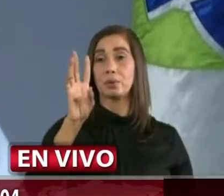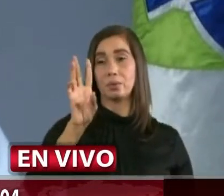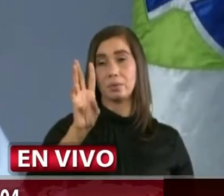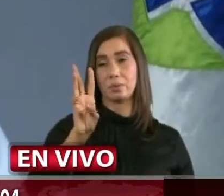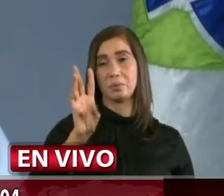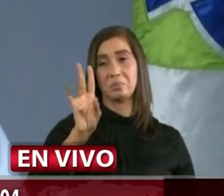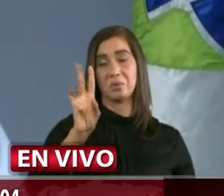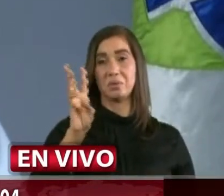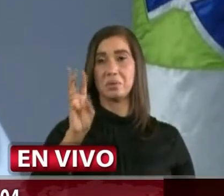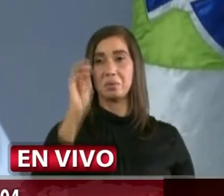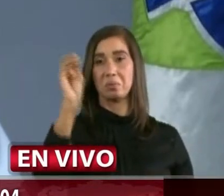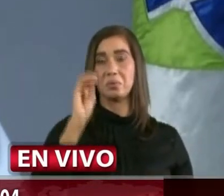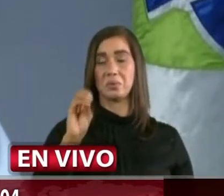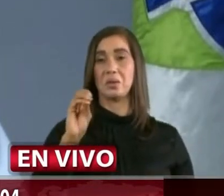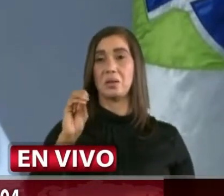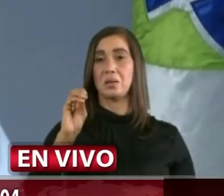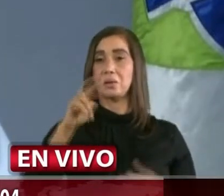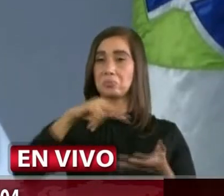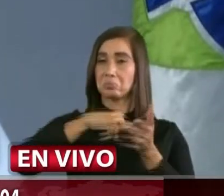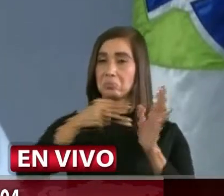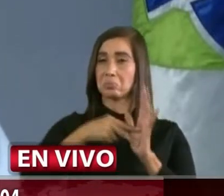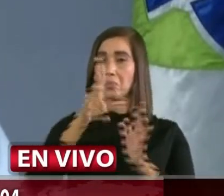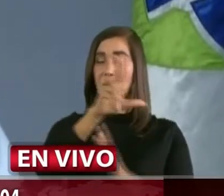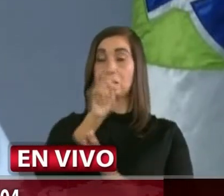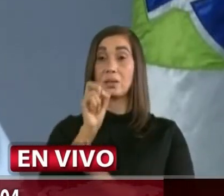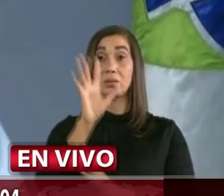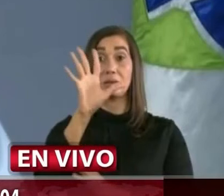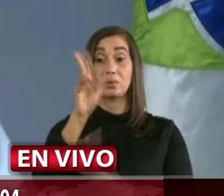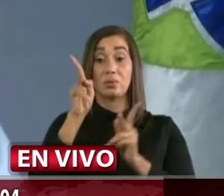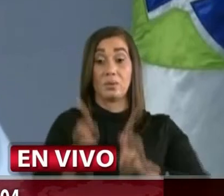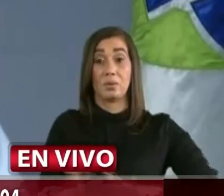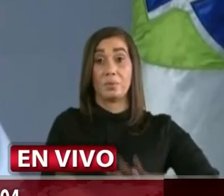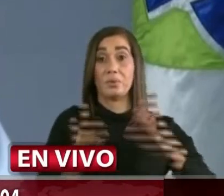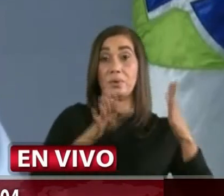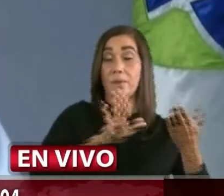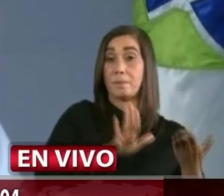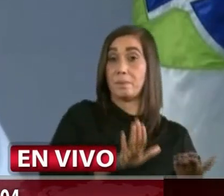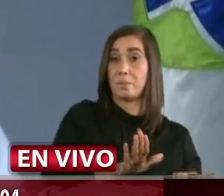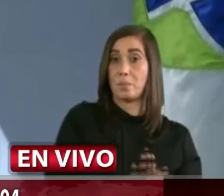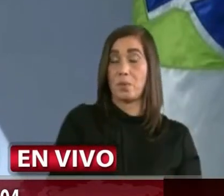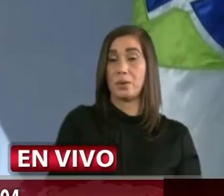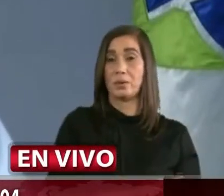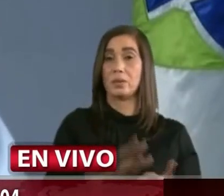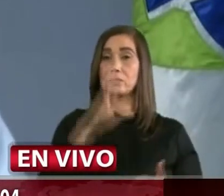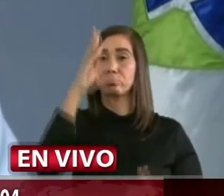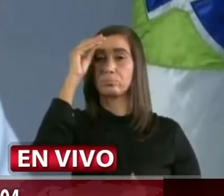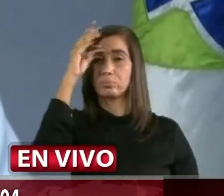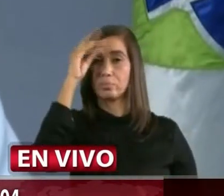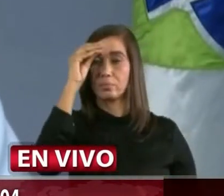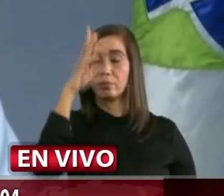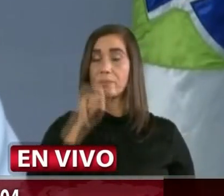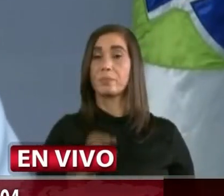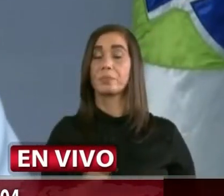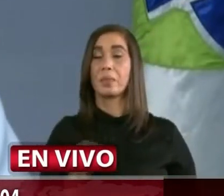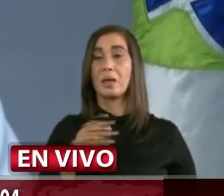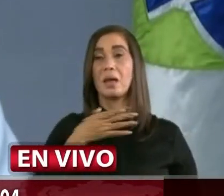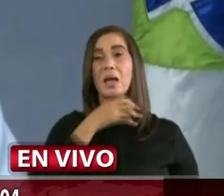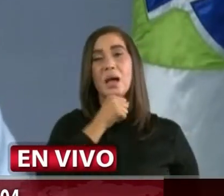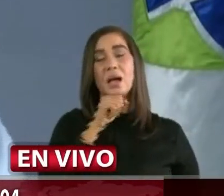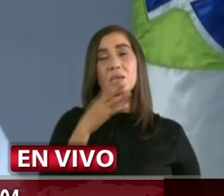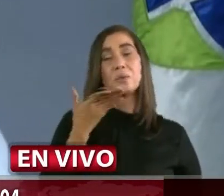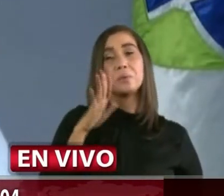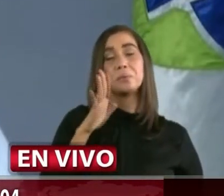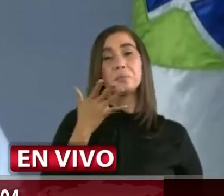71.76%, es decir, 305 de los fallecidos, corresponden a hombres. La edad